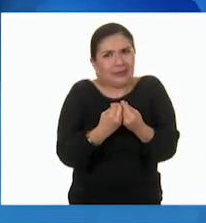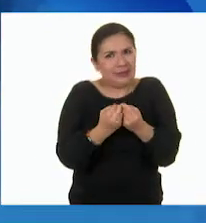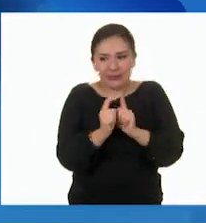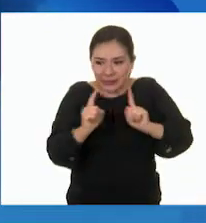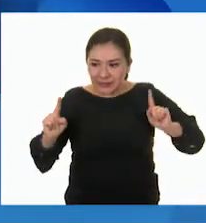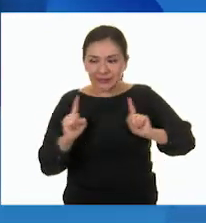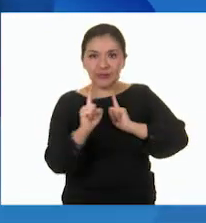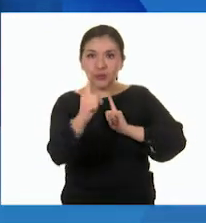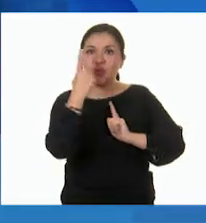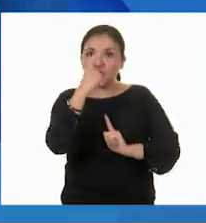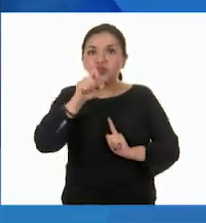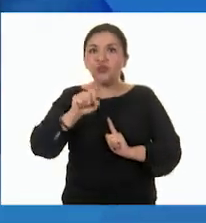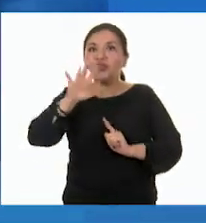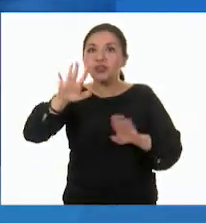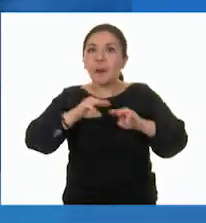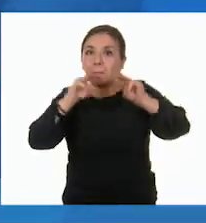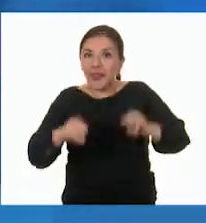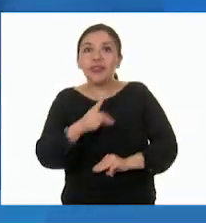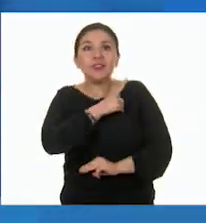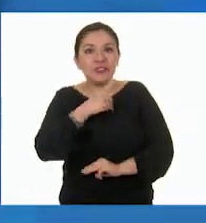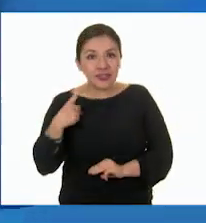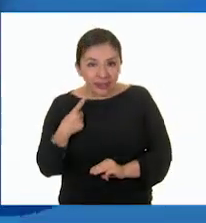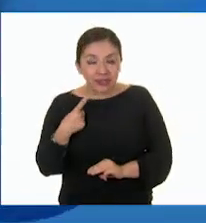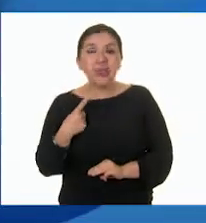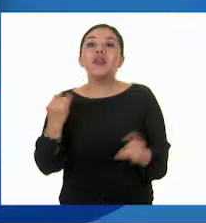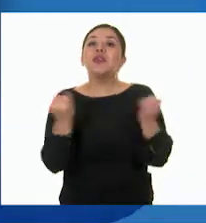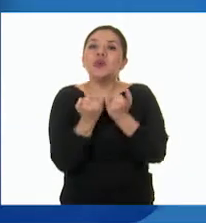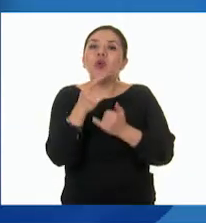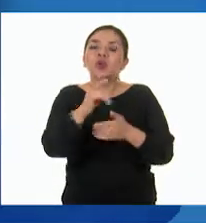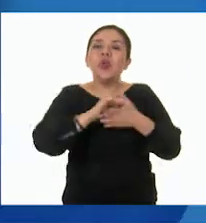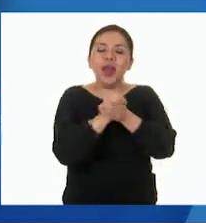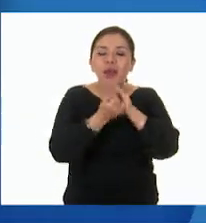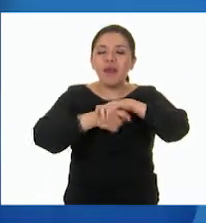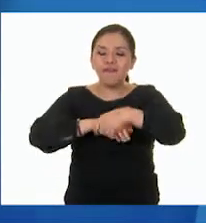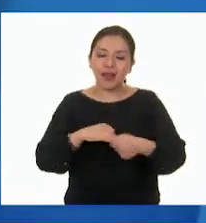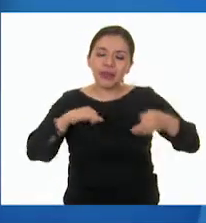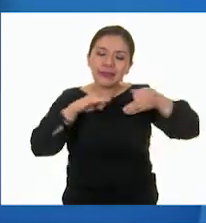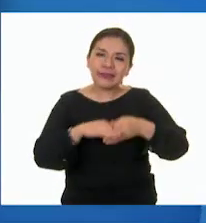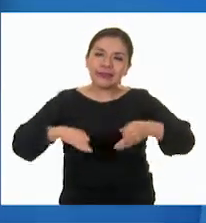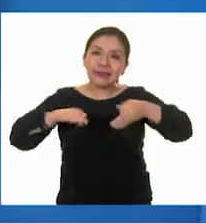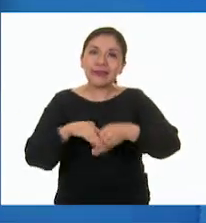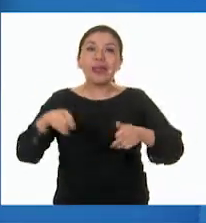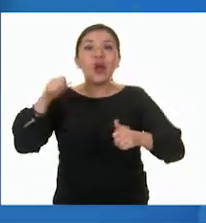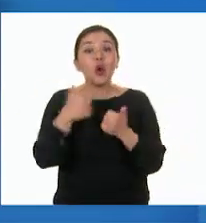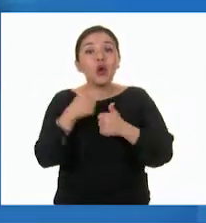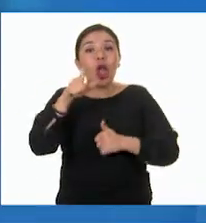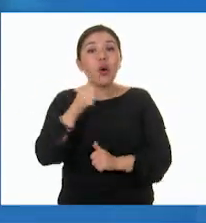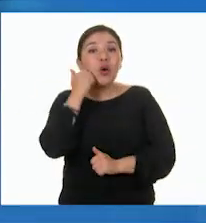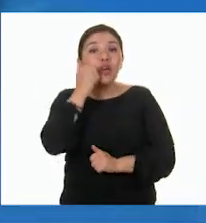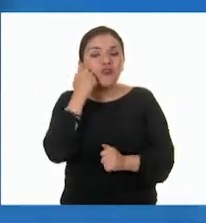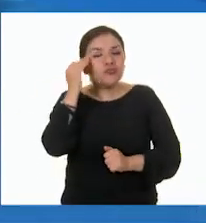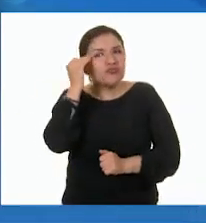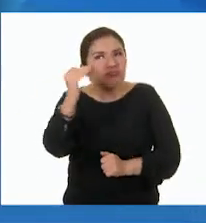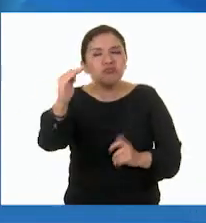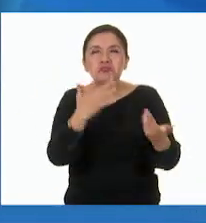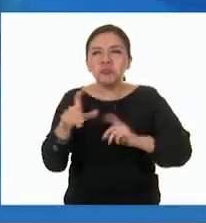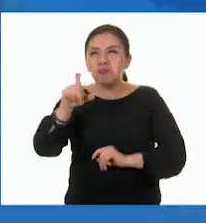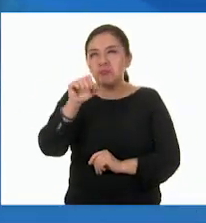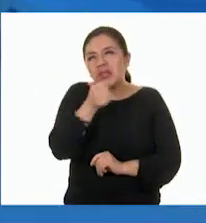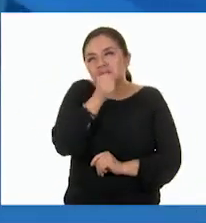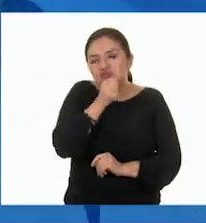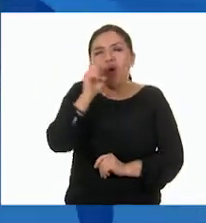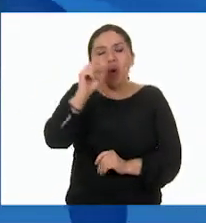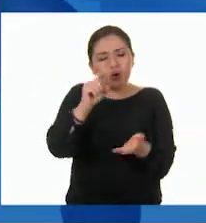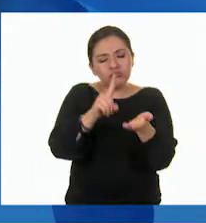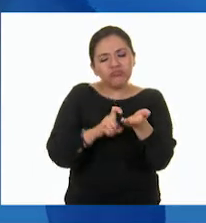de 1.5 metros entre tú y los demás. Lávate las manos muy seguido con agua y jabón por lo menos durante 20 segundos